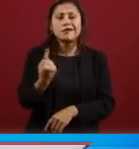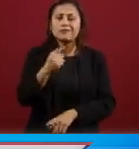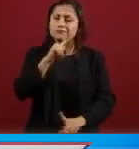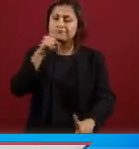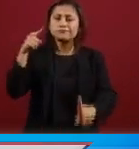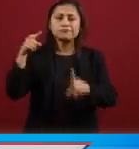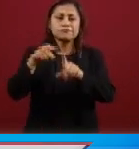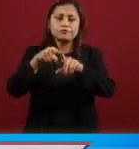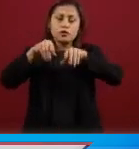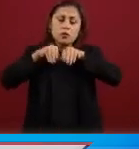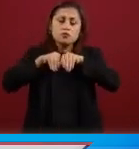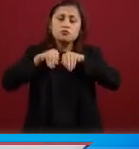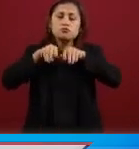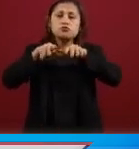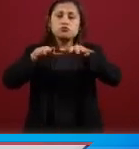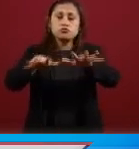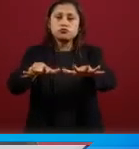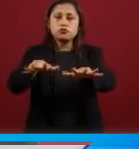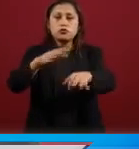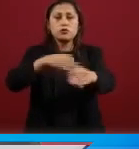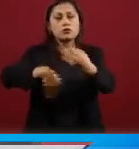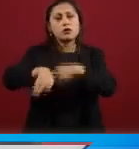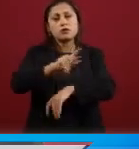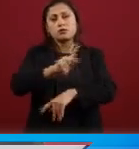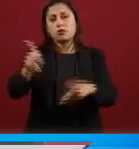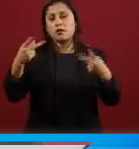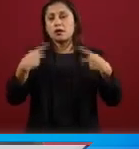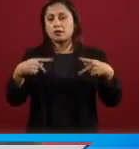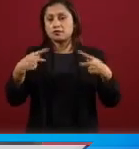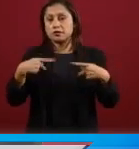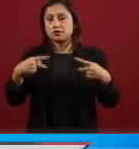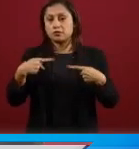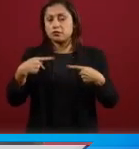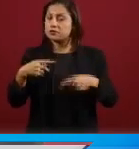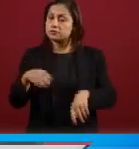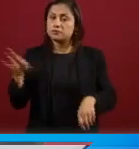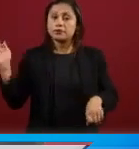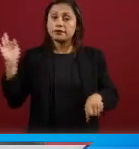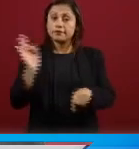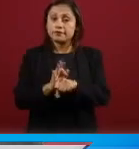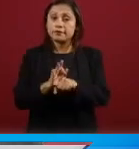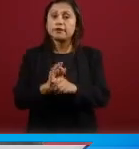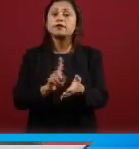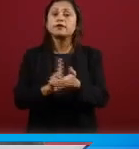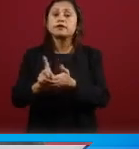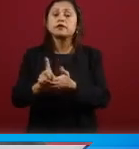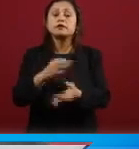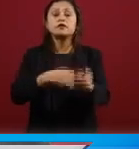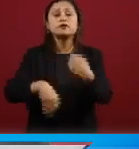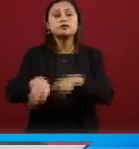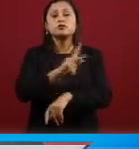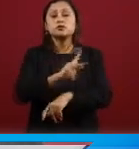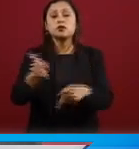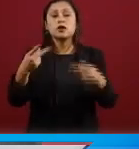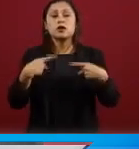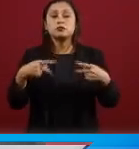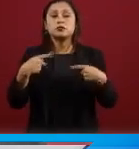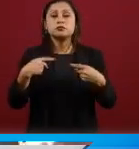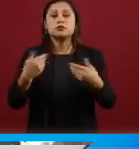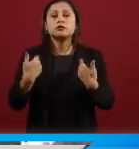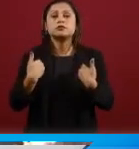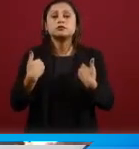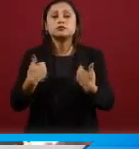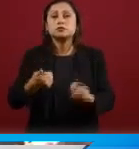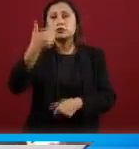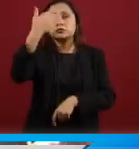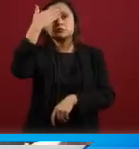8 columnas del periódico español El País, a quien le pudo contestar por medio de redes sociales. El presidente garantiza el respeto a los periódicos,